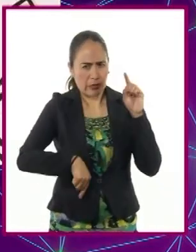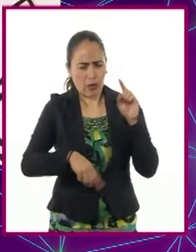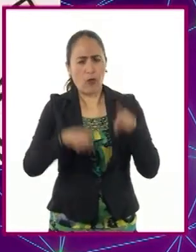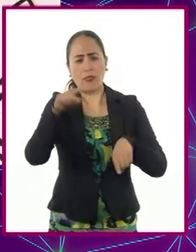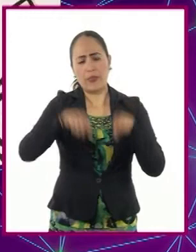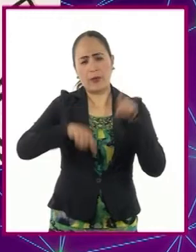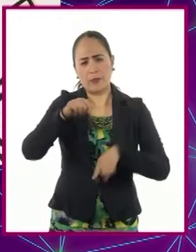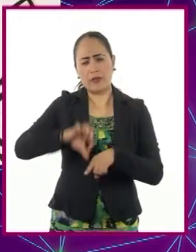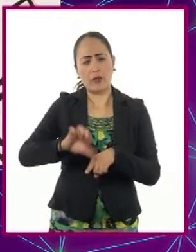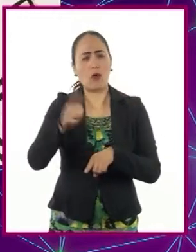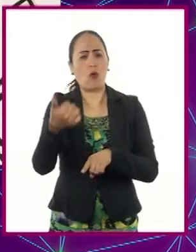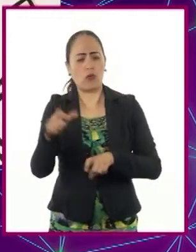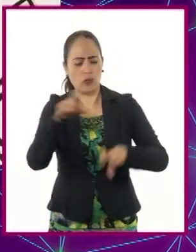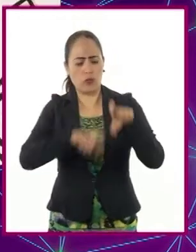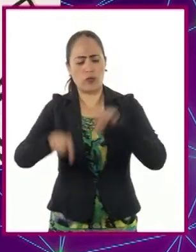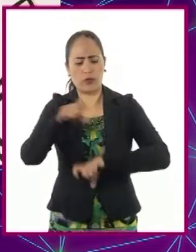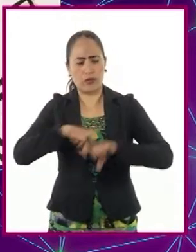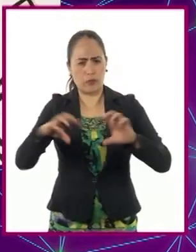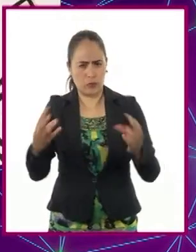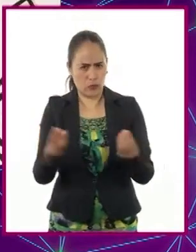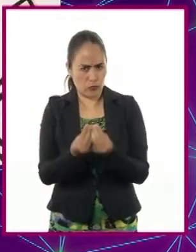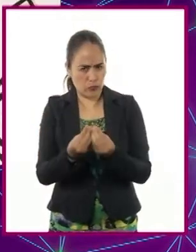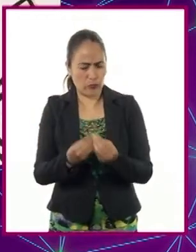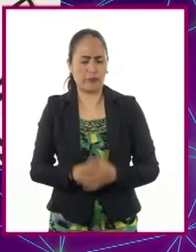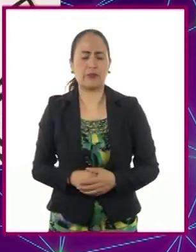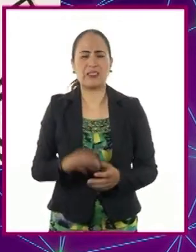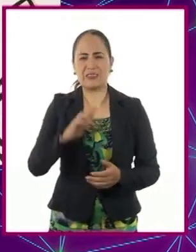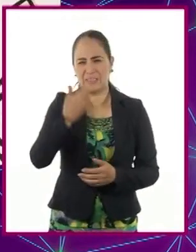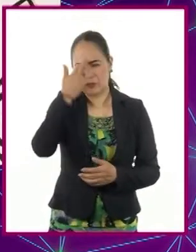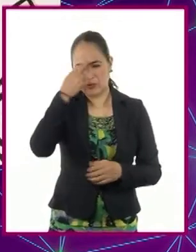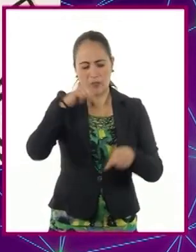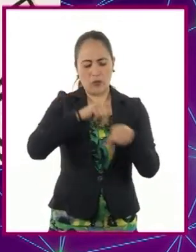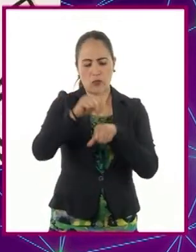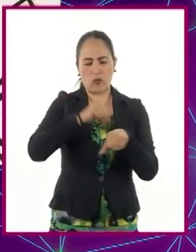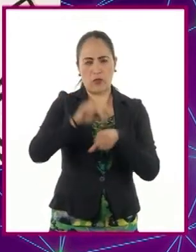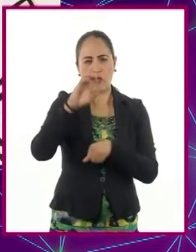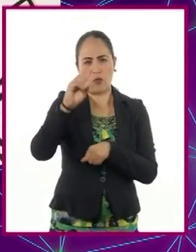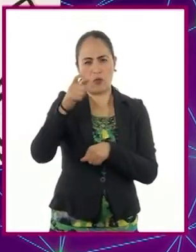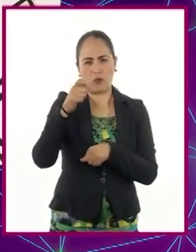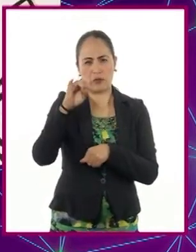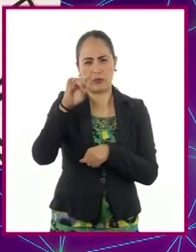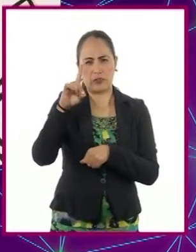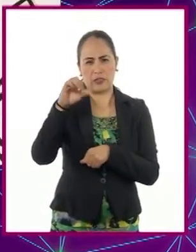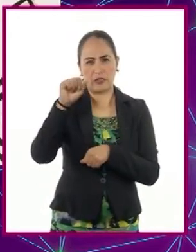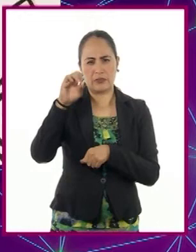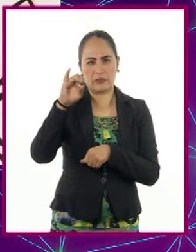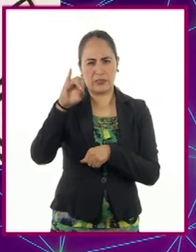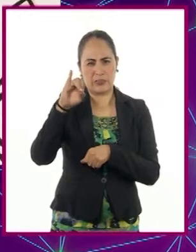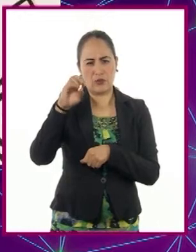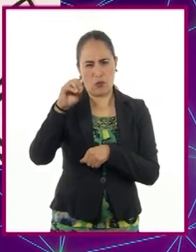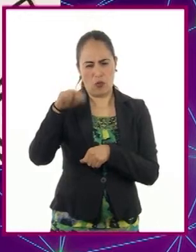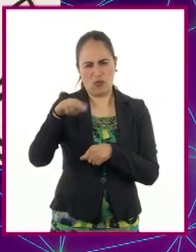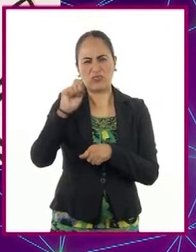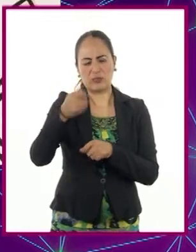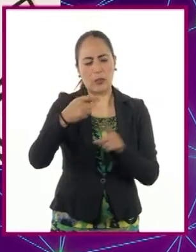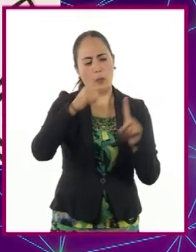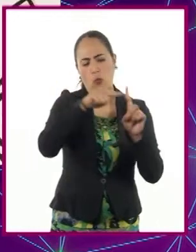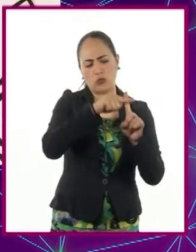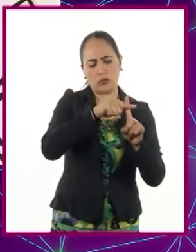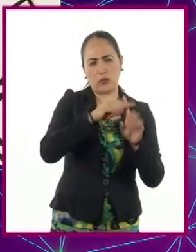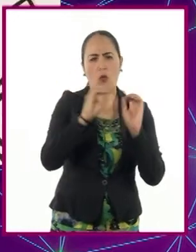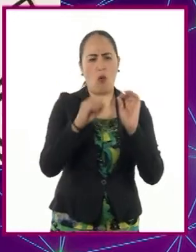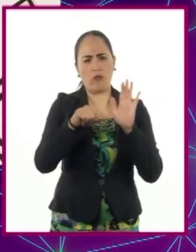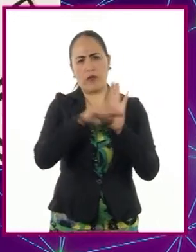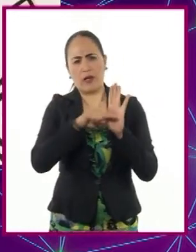interacciona químicamente. Recuerden que los números de oxidación pueden ser tanto positivos como negativos, dependiendo si ganan o